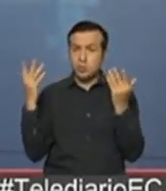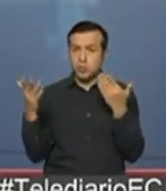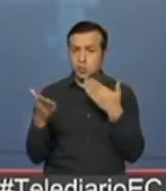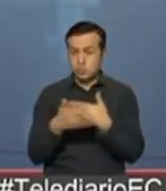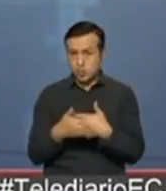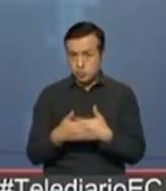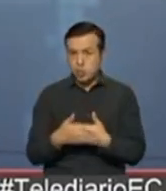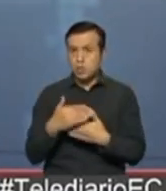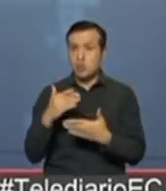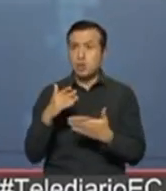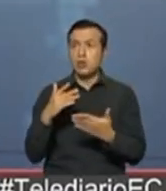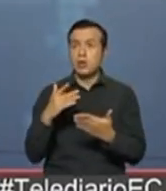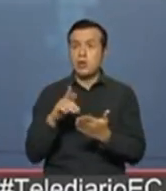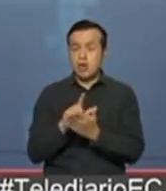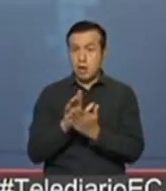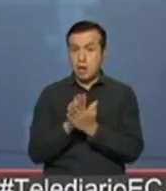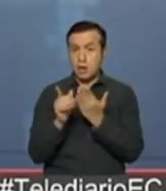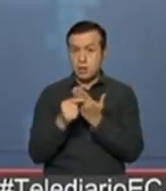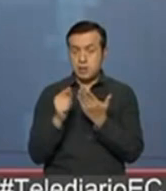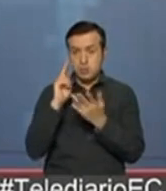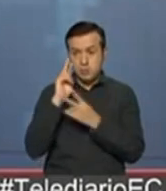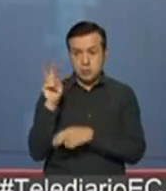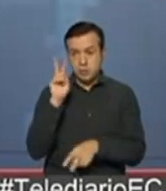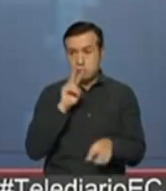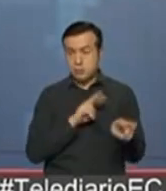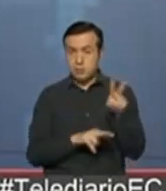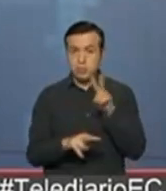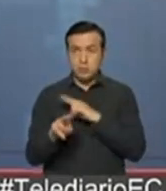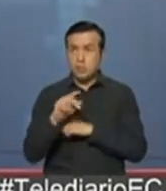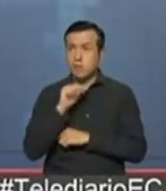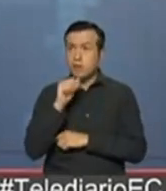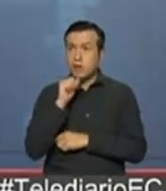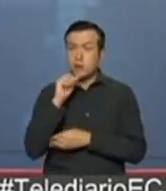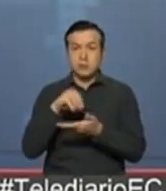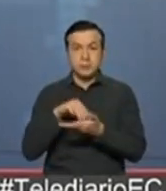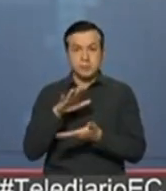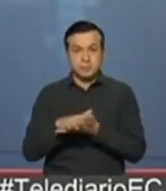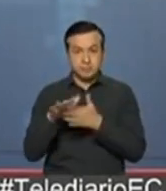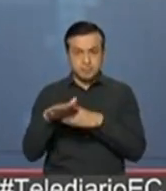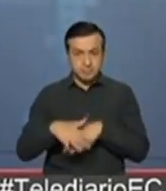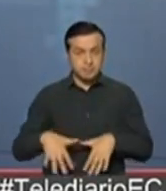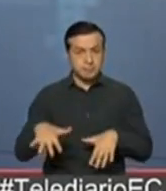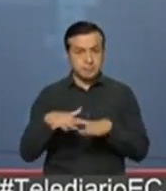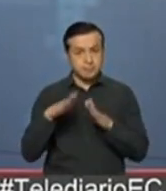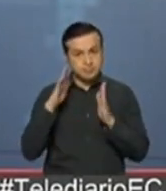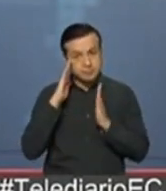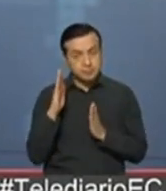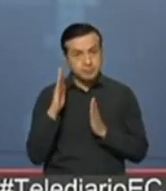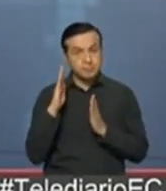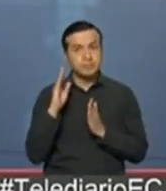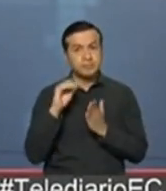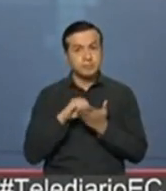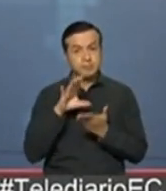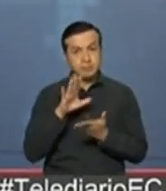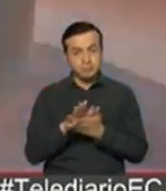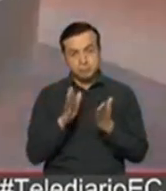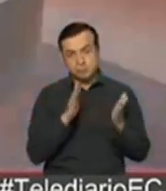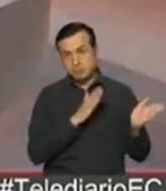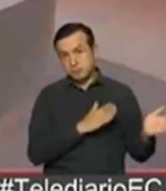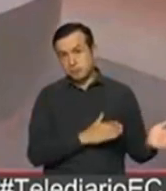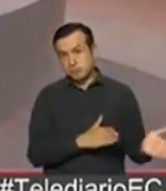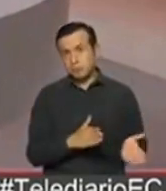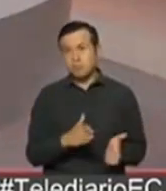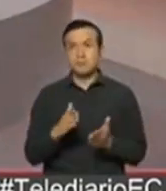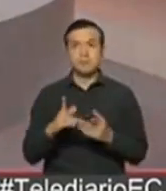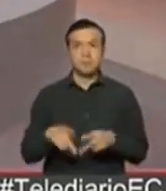llaman pero que estas investigaciones falta aterrizar las en el territorio es decir que puedan ser aplicables en